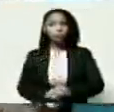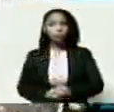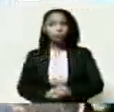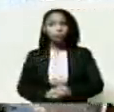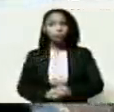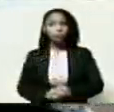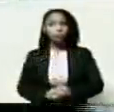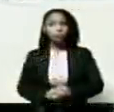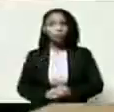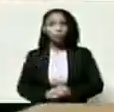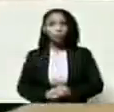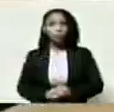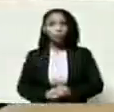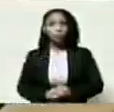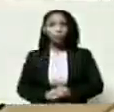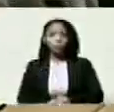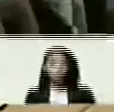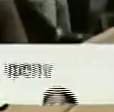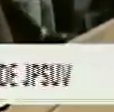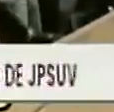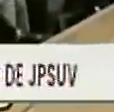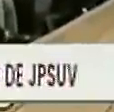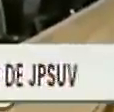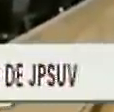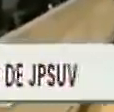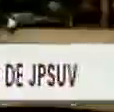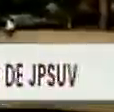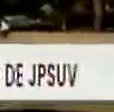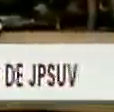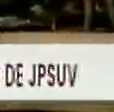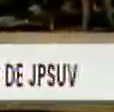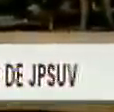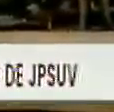Aquí está tu pueblo, comandante, y estamos contigo de corazón.